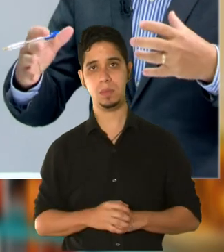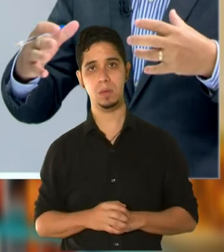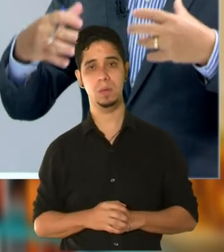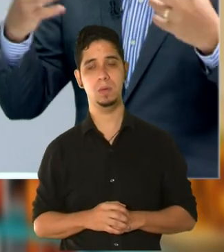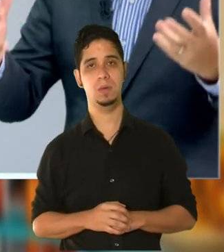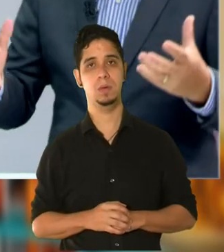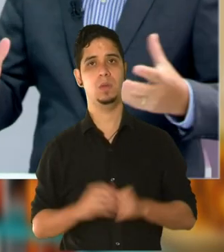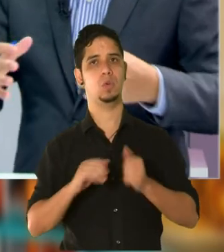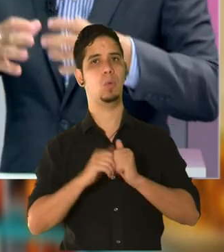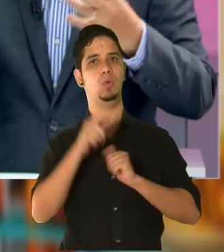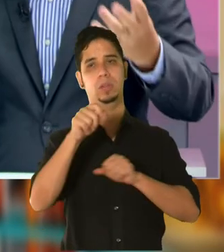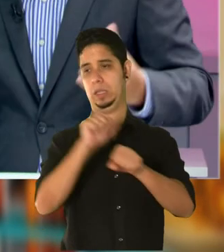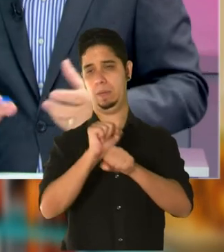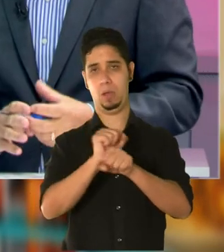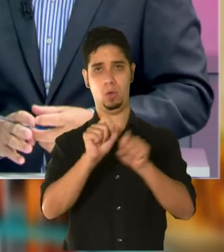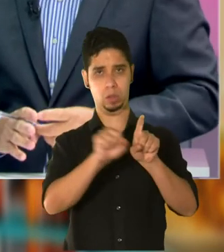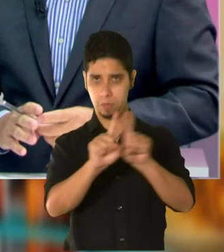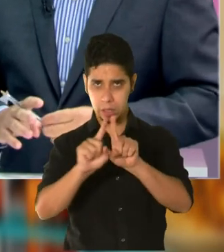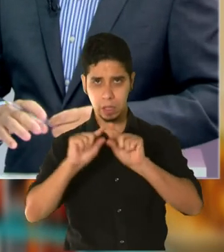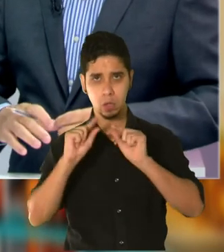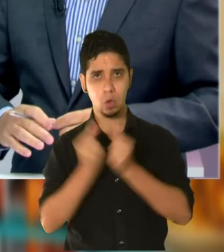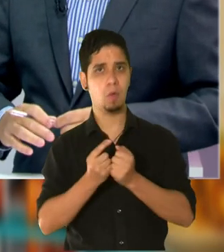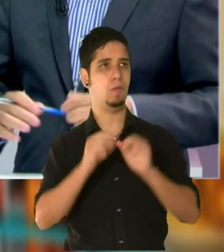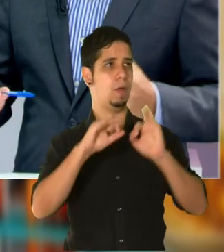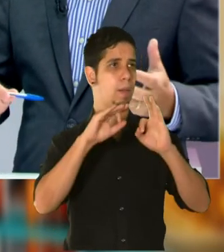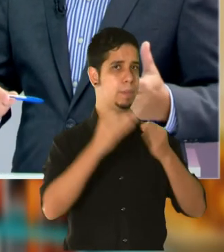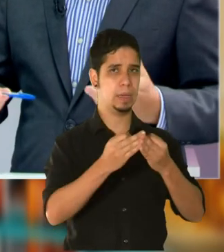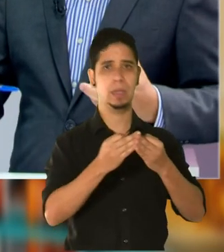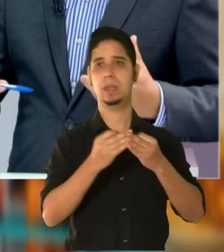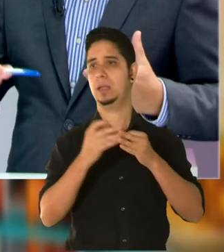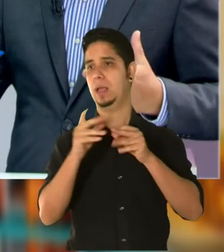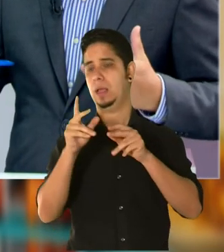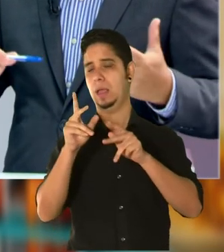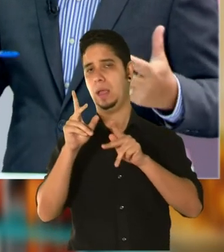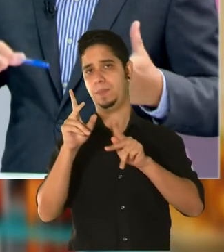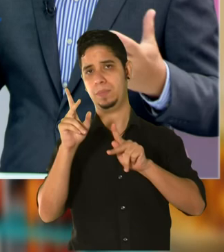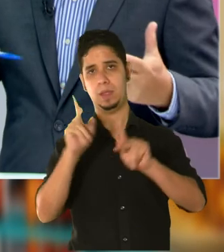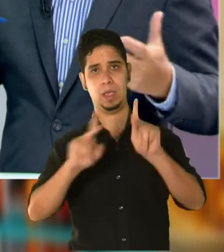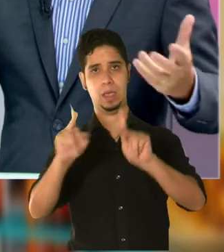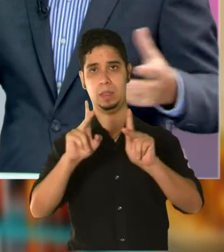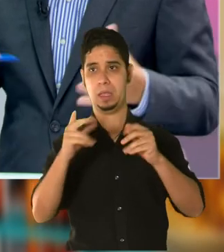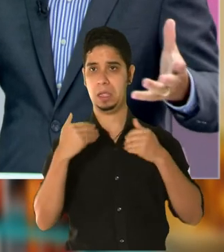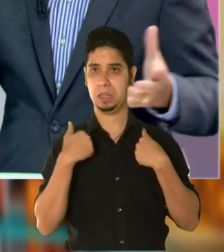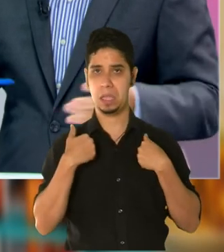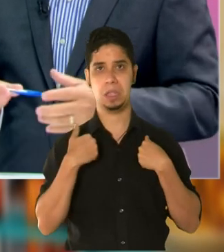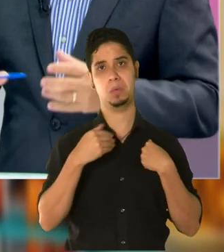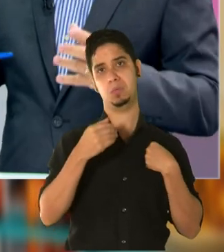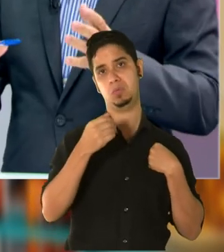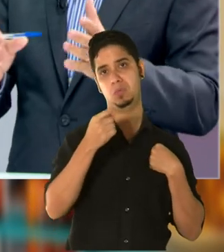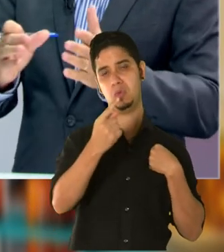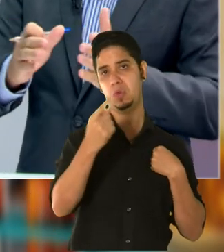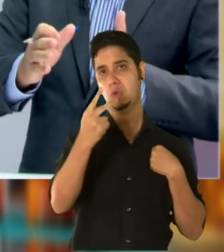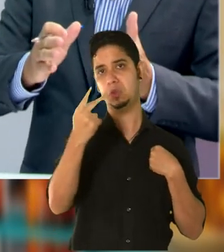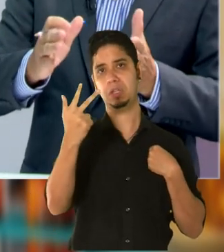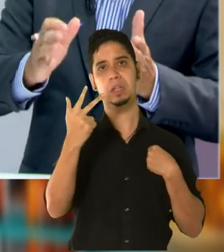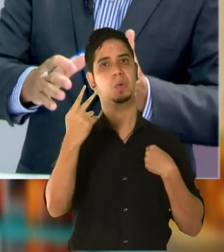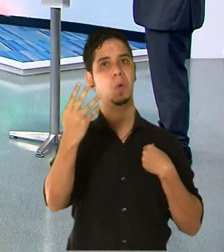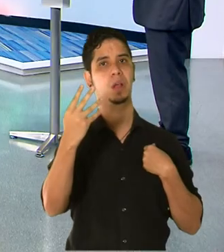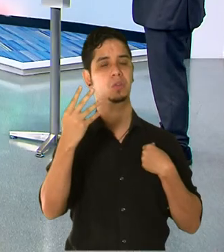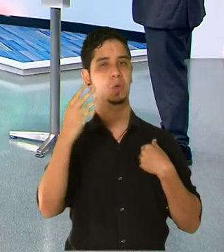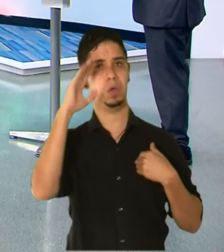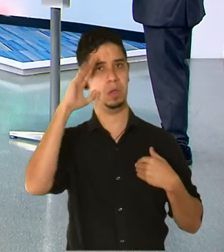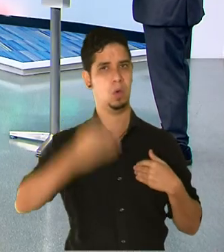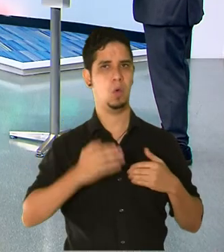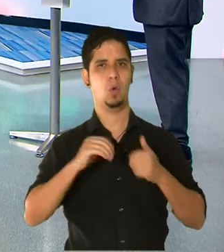con diferentes personas núcleos familiares personas que tienen dos tres cuatro o cinco como ustedes comenzaron